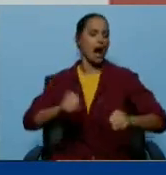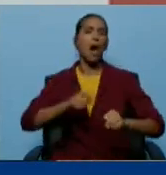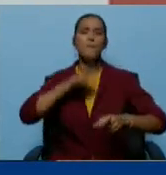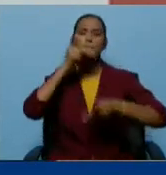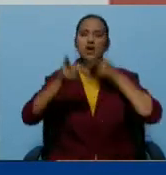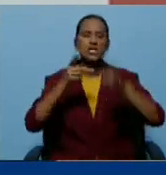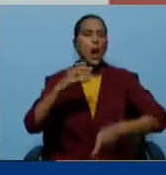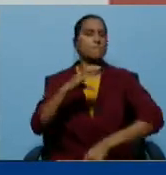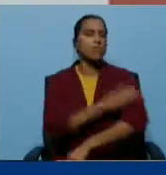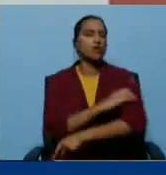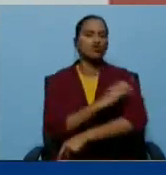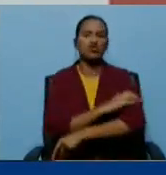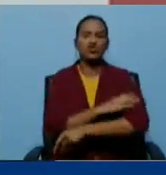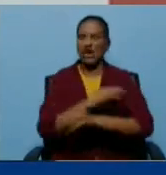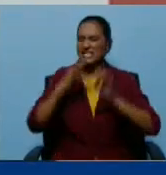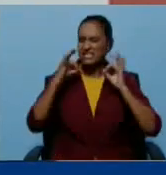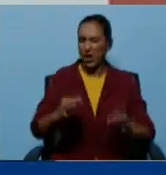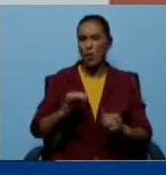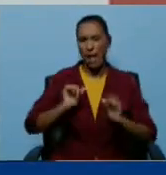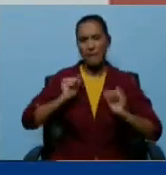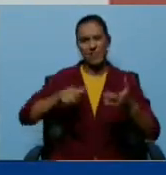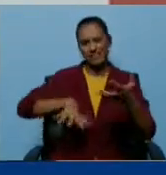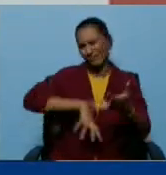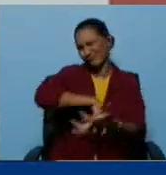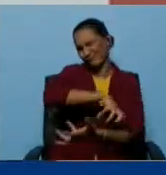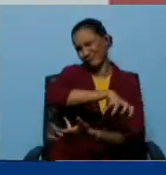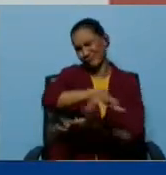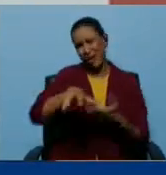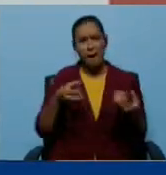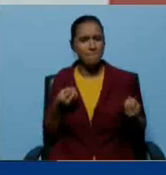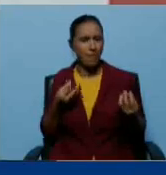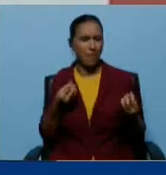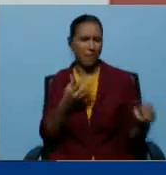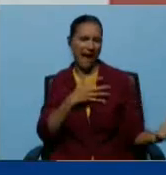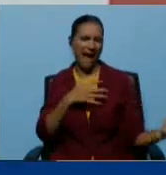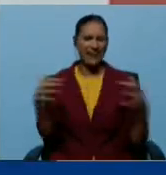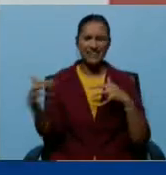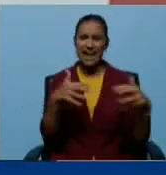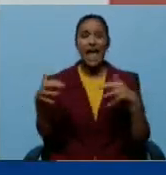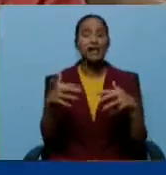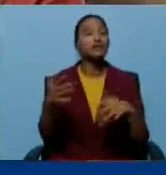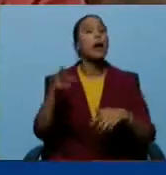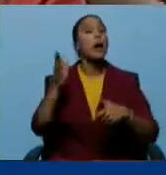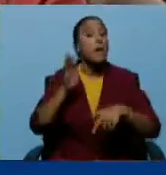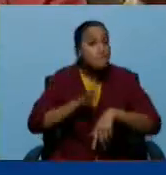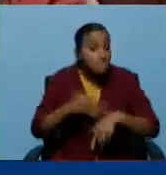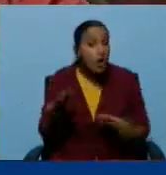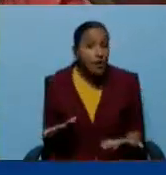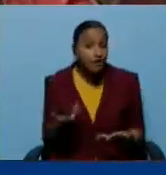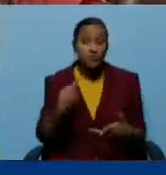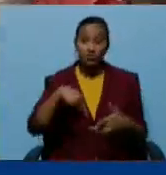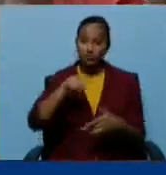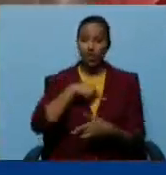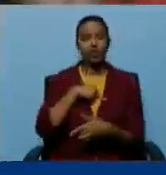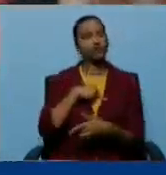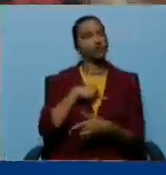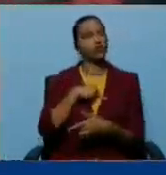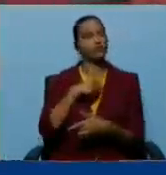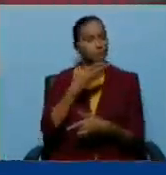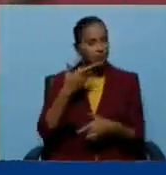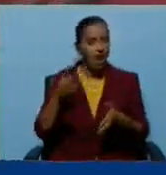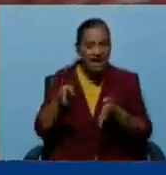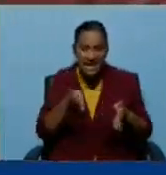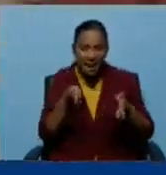vendría un baño de sangre. Por eso es que la victoria que hemos tenido es la victoria de la vida, de la paz, del derecho a existir, de la armonía,